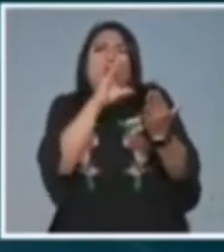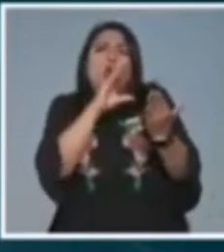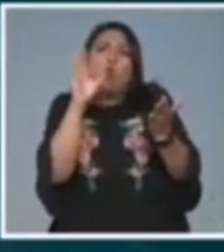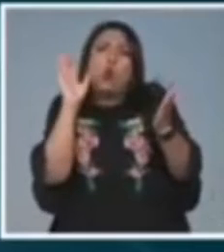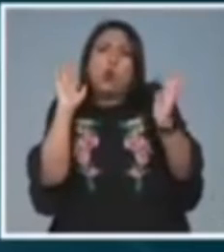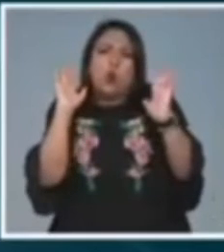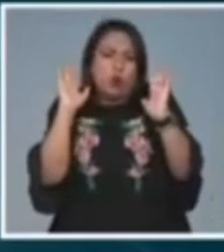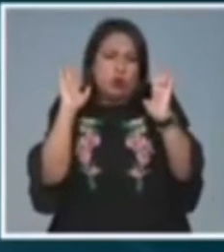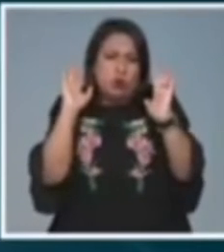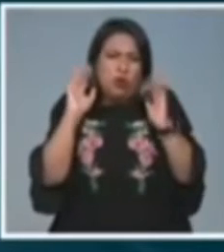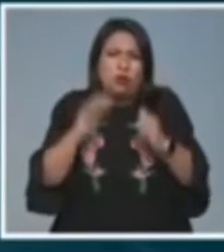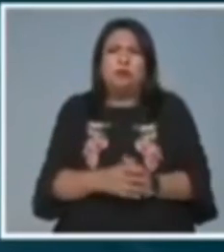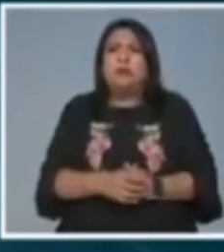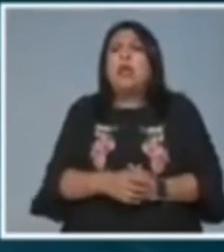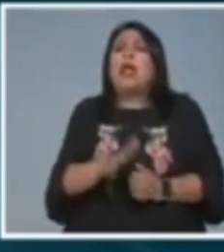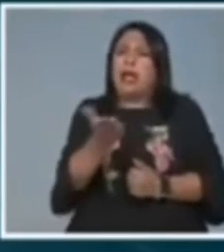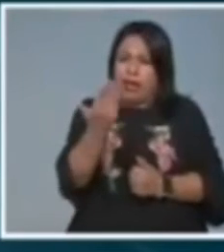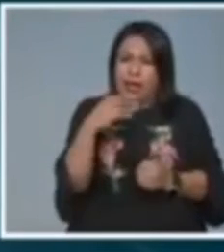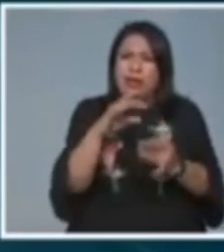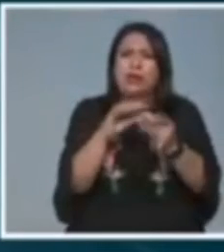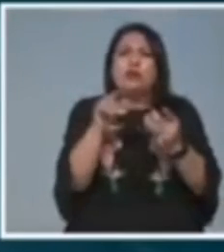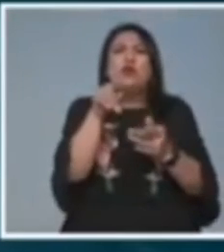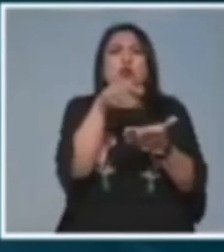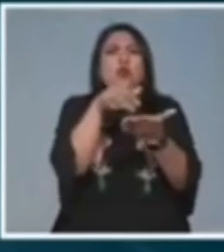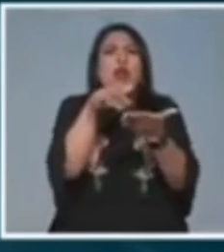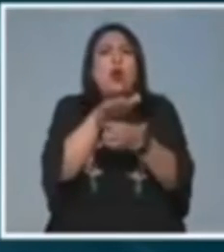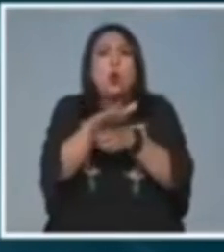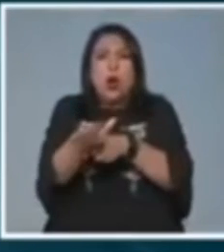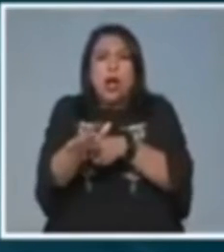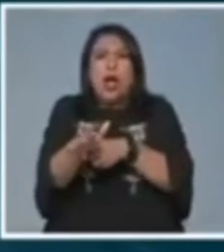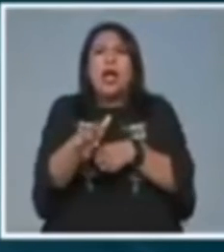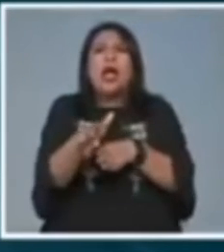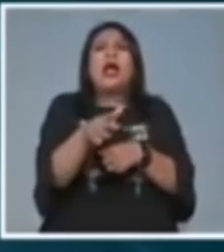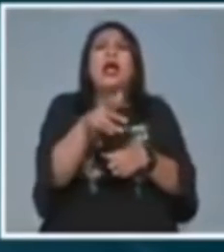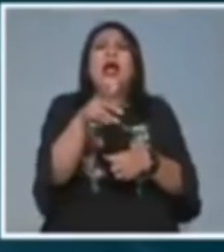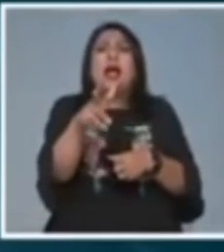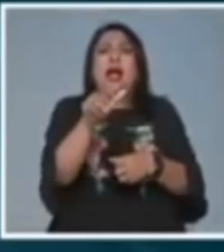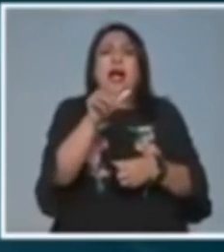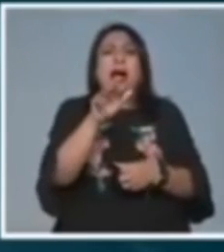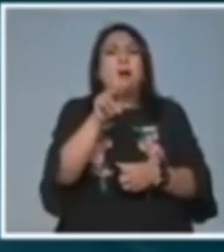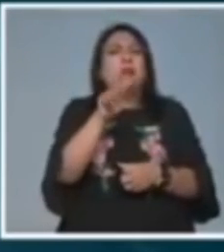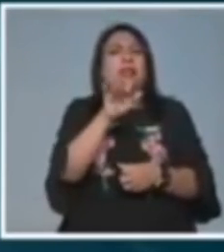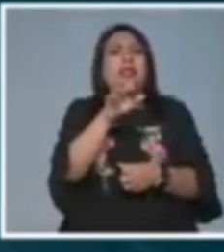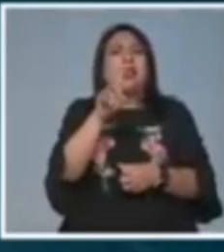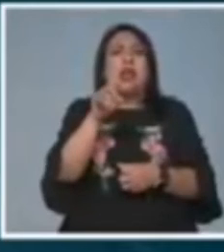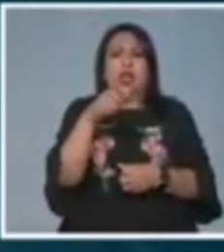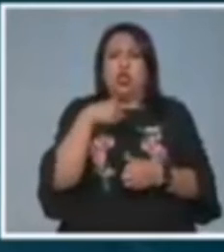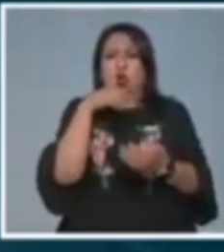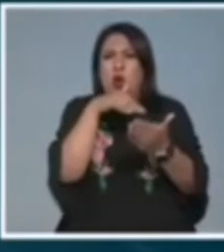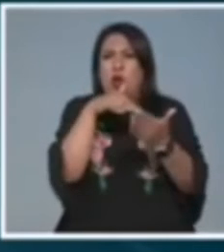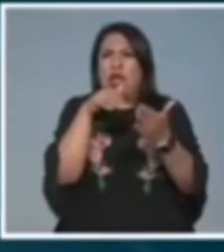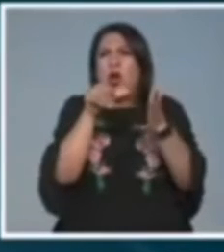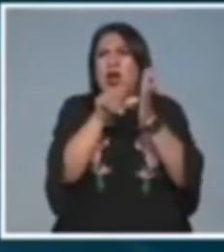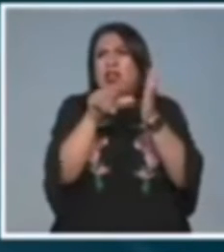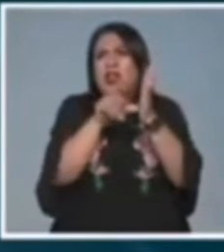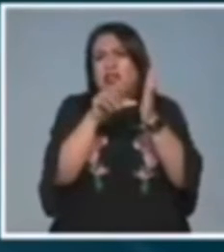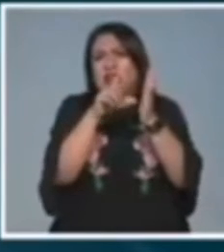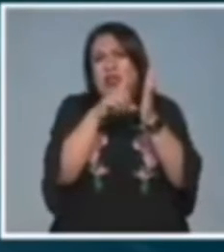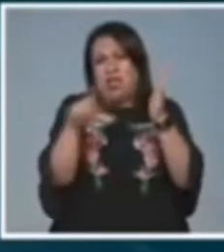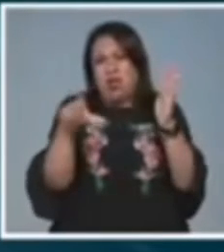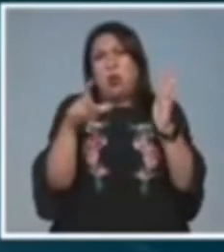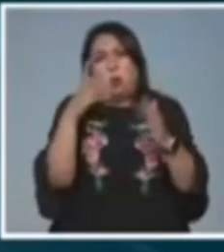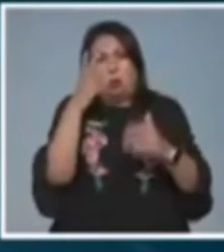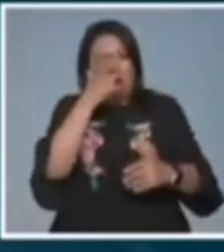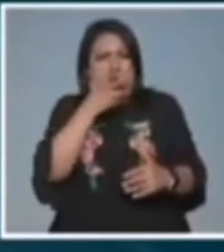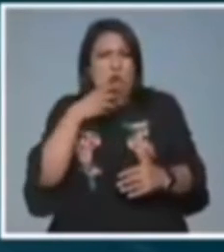Dios. A ver, cuéntame, ¿qué estás leyendo en Ábside? Le dije, estoy leyendo un artículo muy,